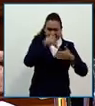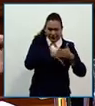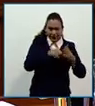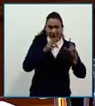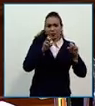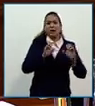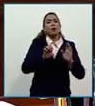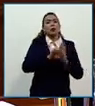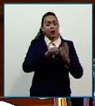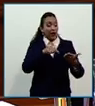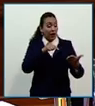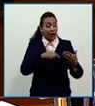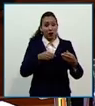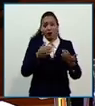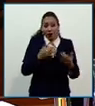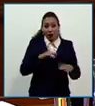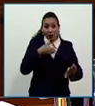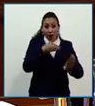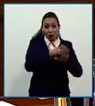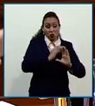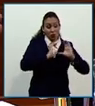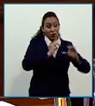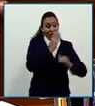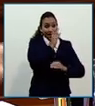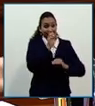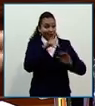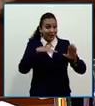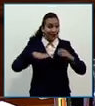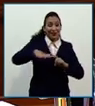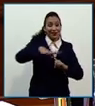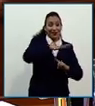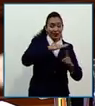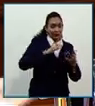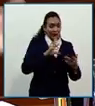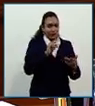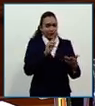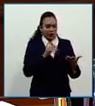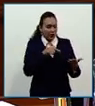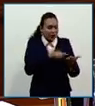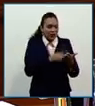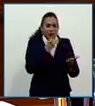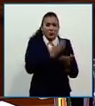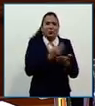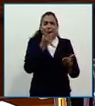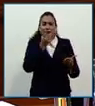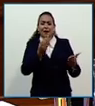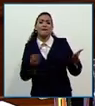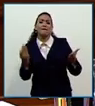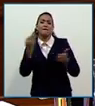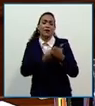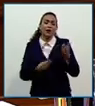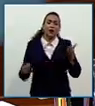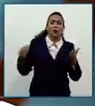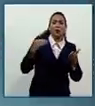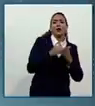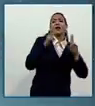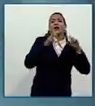materia medioambiental, sino el interés legítimo para reclamar una omisión de emitir una legislación en materia civil y familiar.